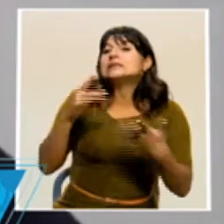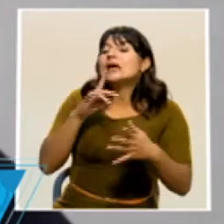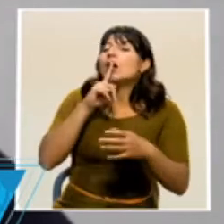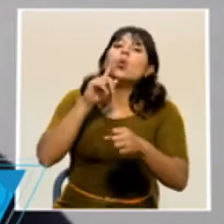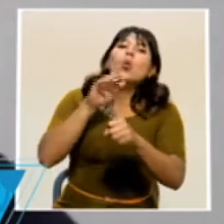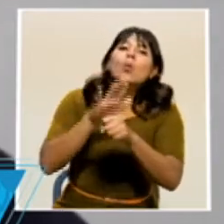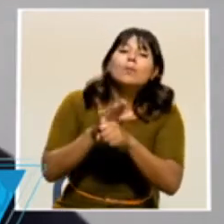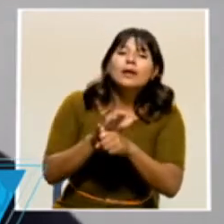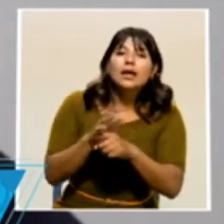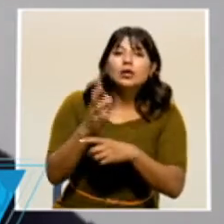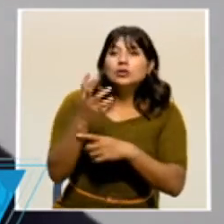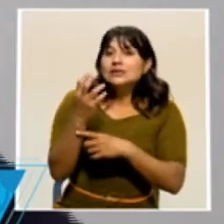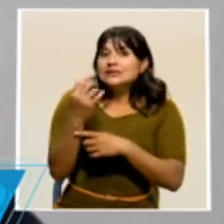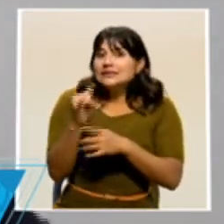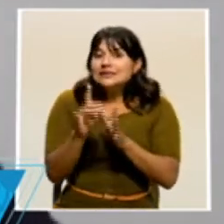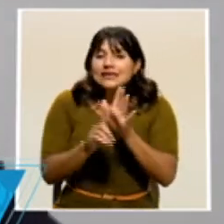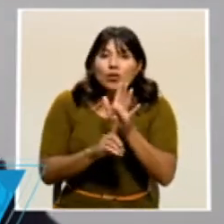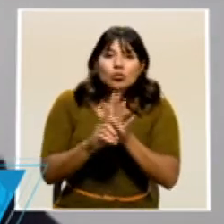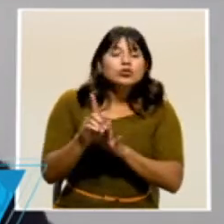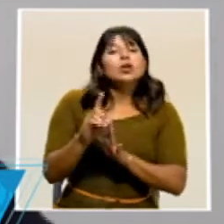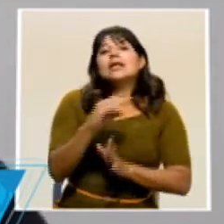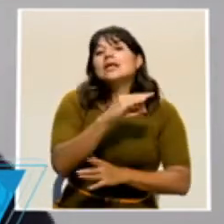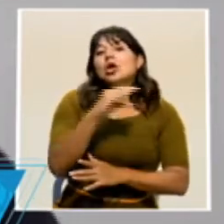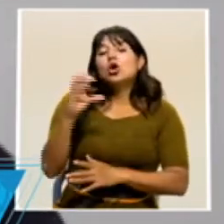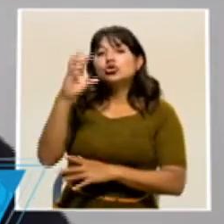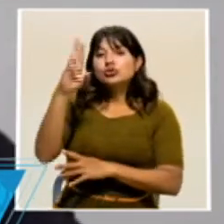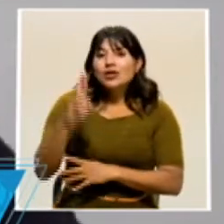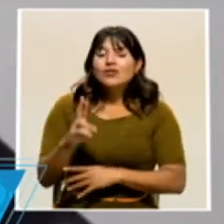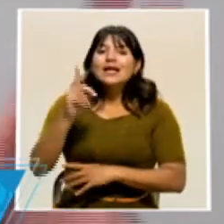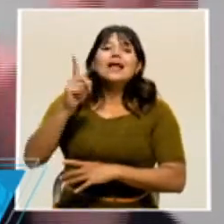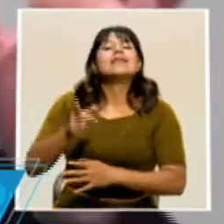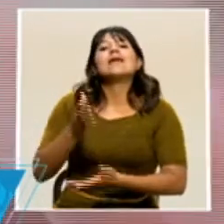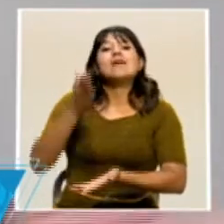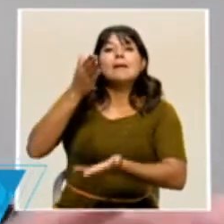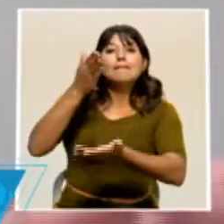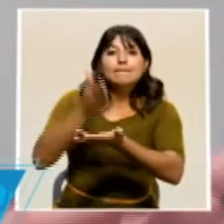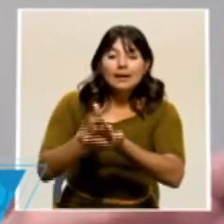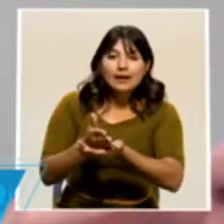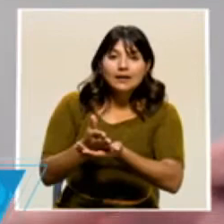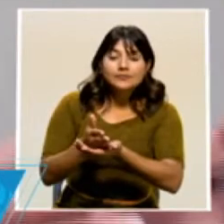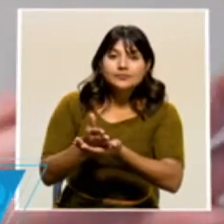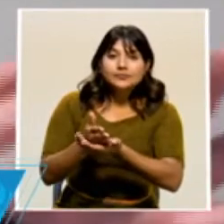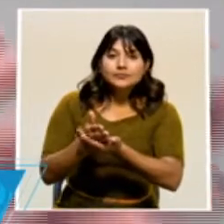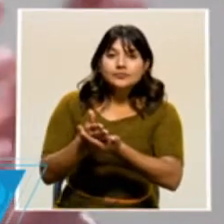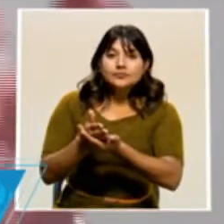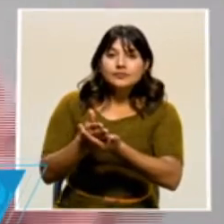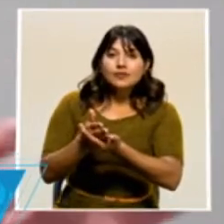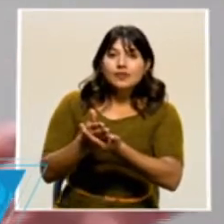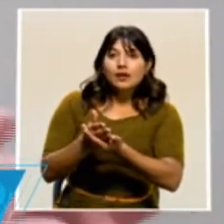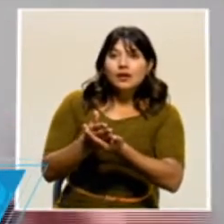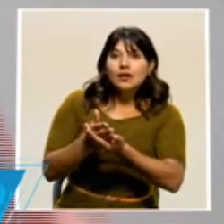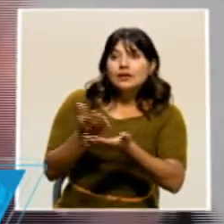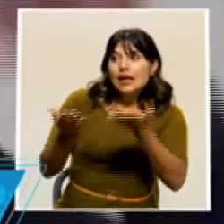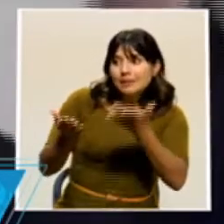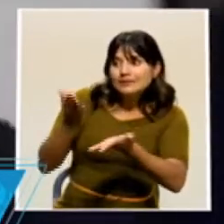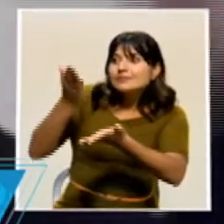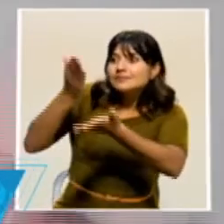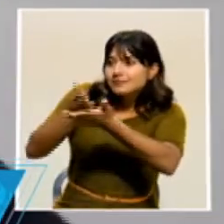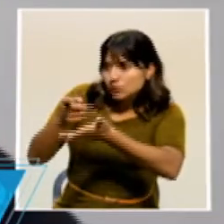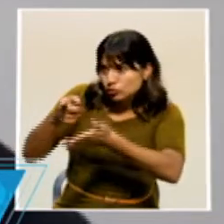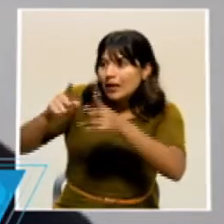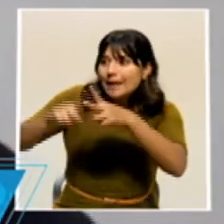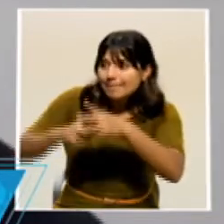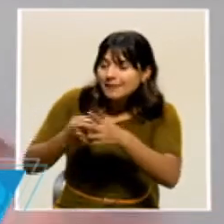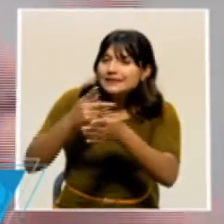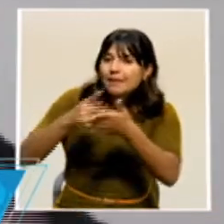se incentivaron, y el país debe dejar de exonerarlos para exonerar otros sectores que ahora se requiere que también